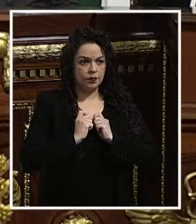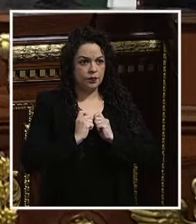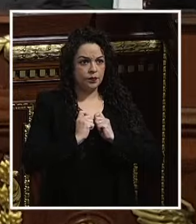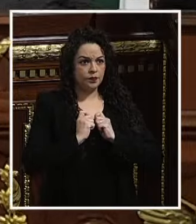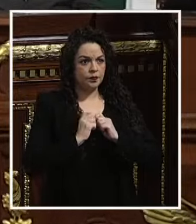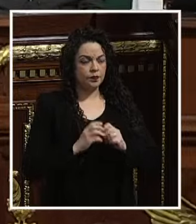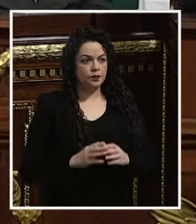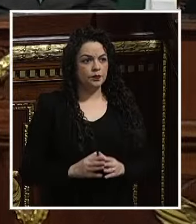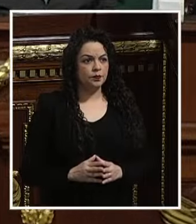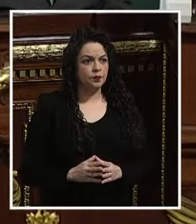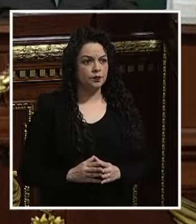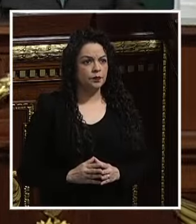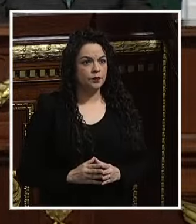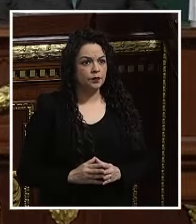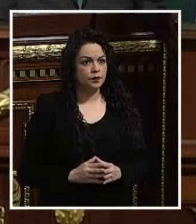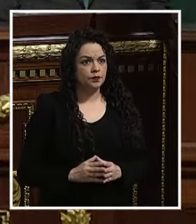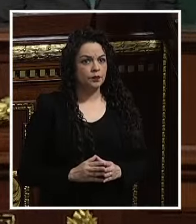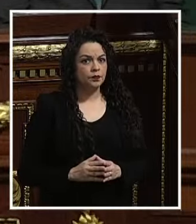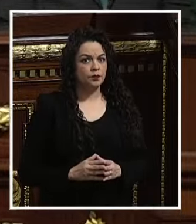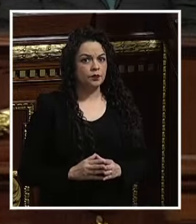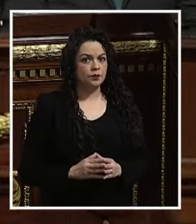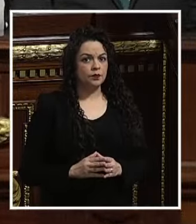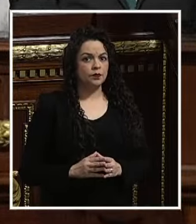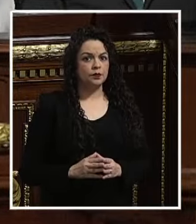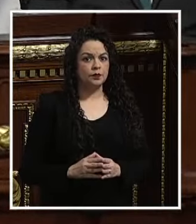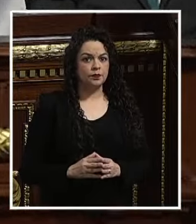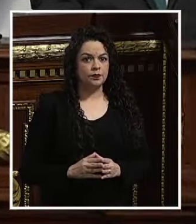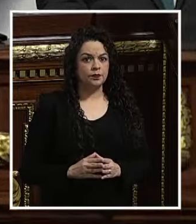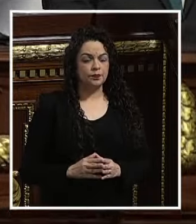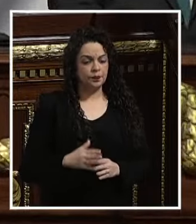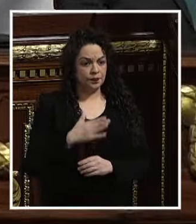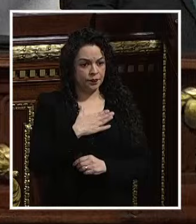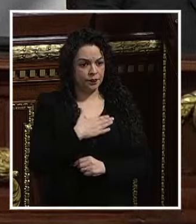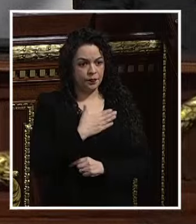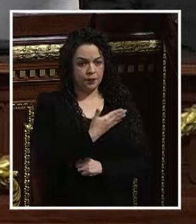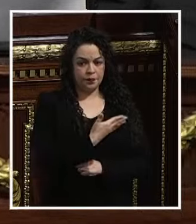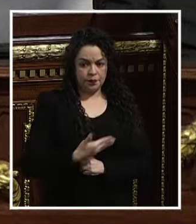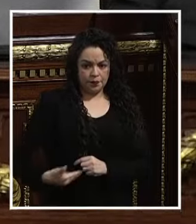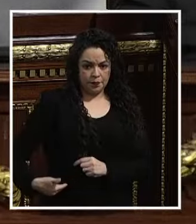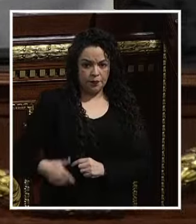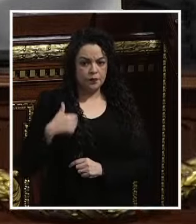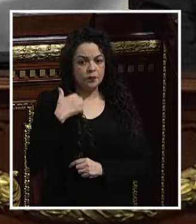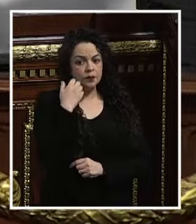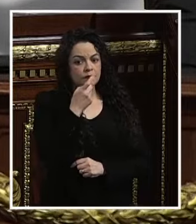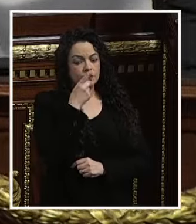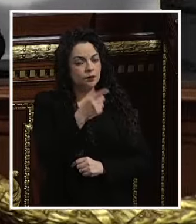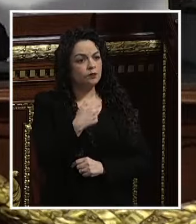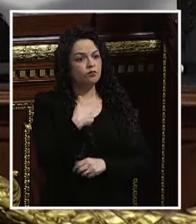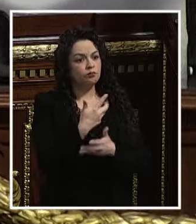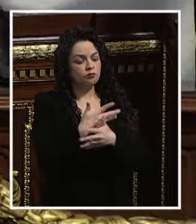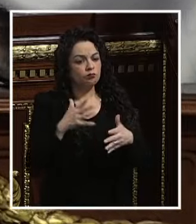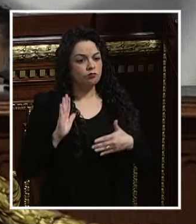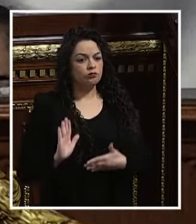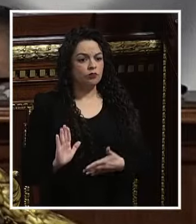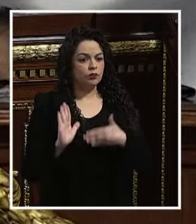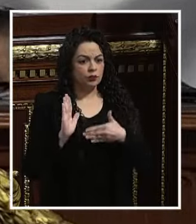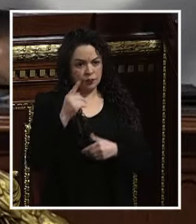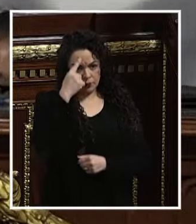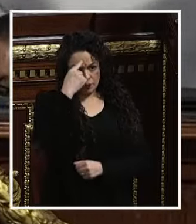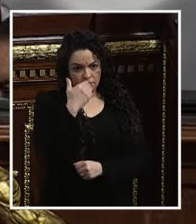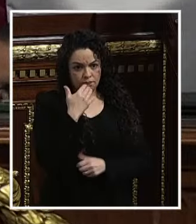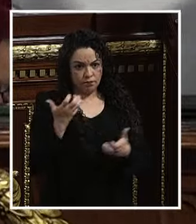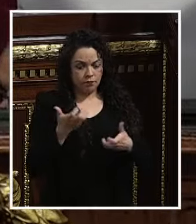nuestras manos. Desde esta presidencia, expreso mi compromiso para conducir los trabajos de